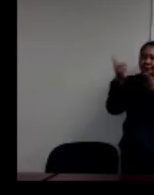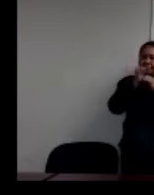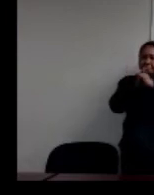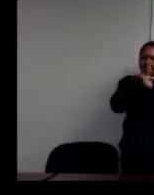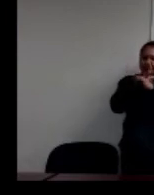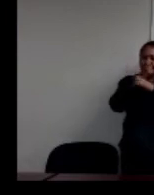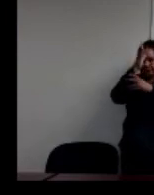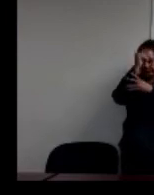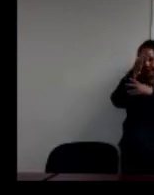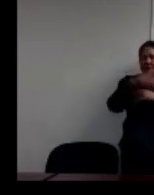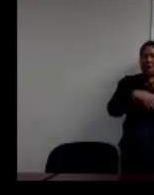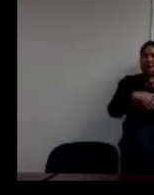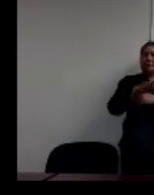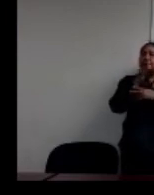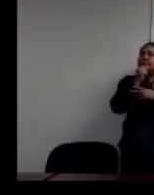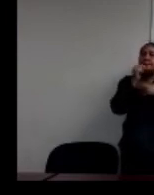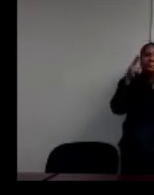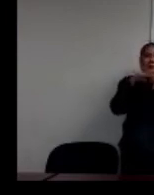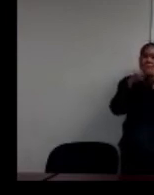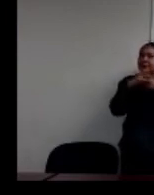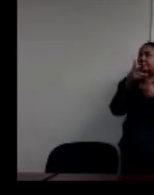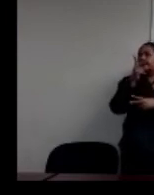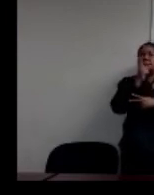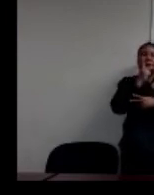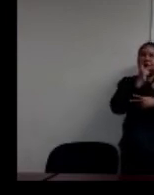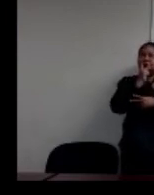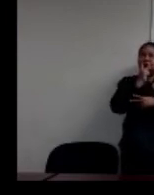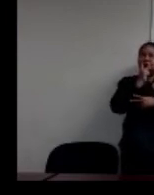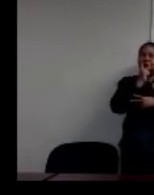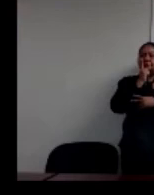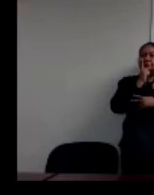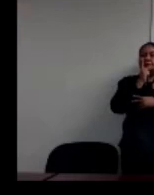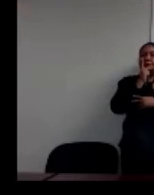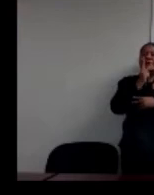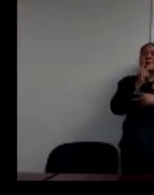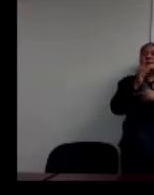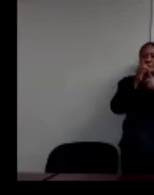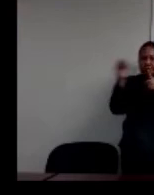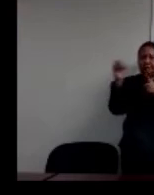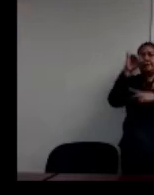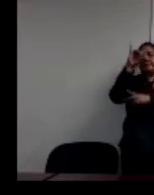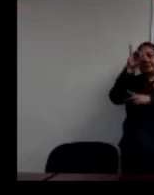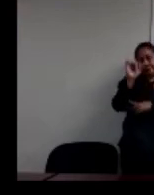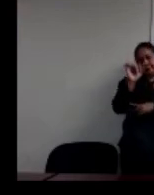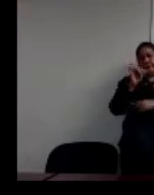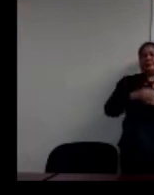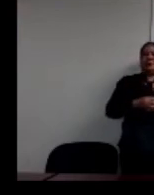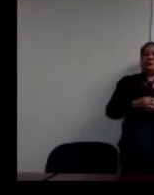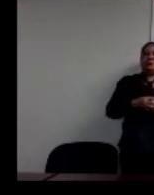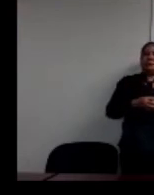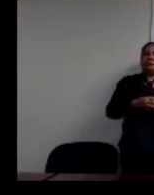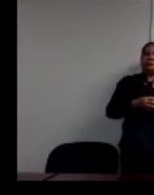información, acuérdense. No nos podemos pelear con los papás, solamente orientarlos.